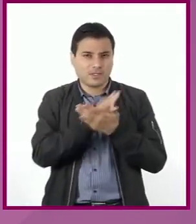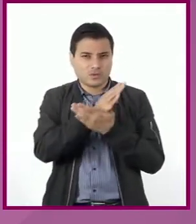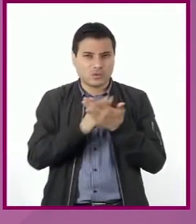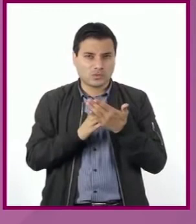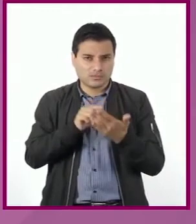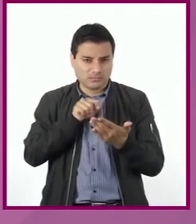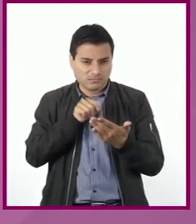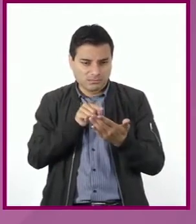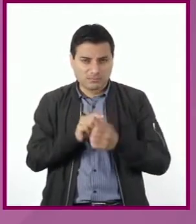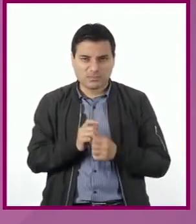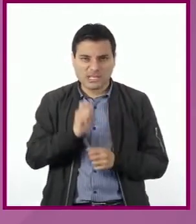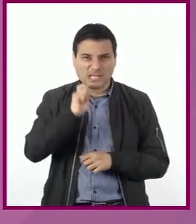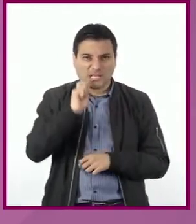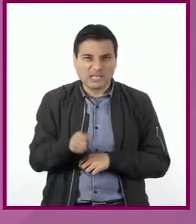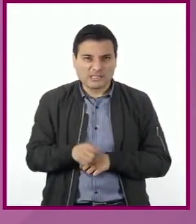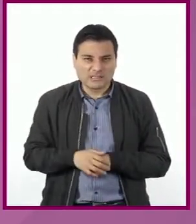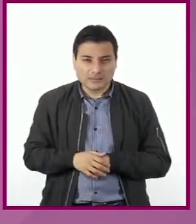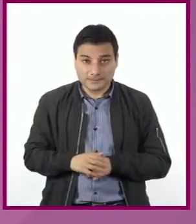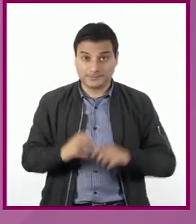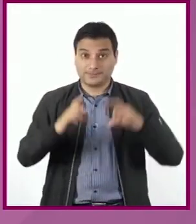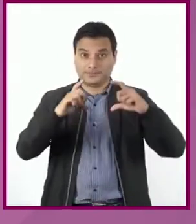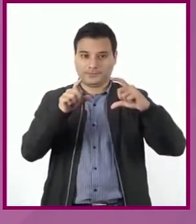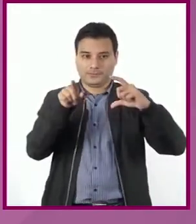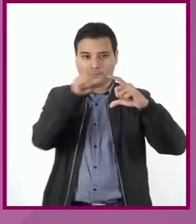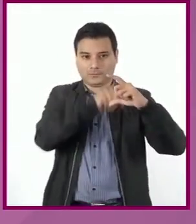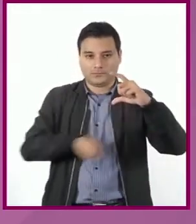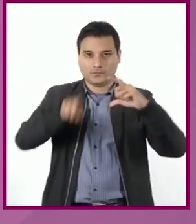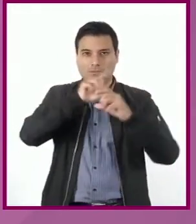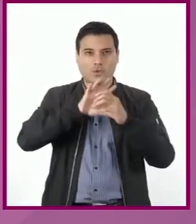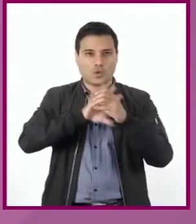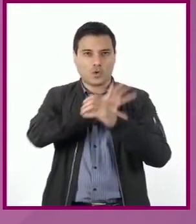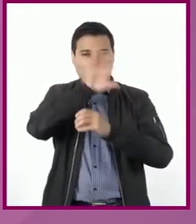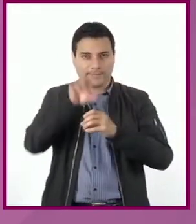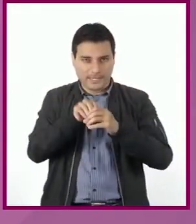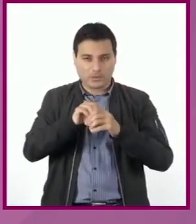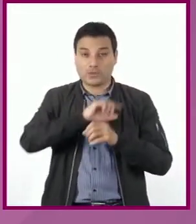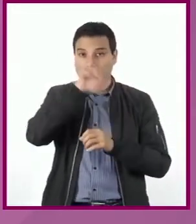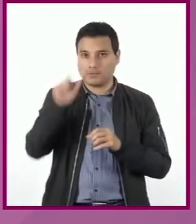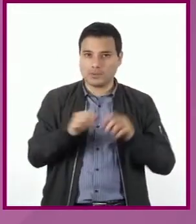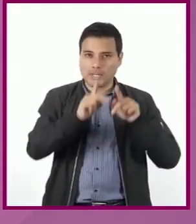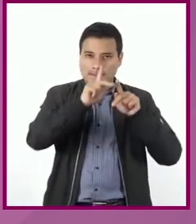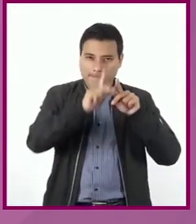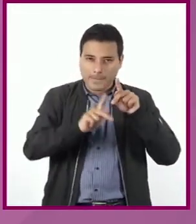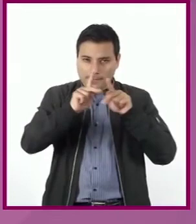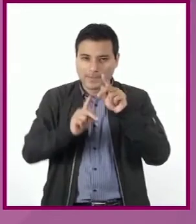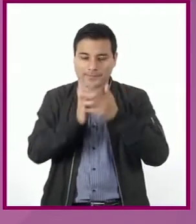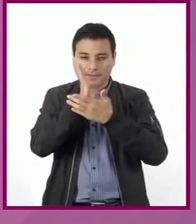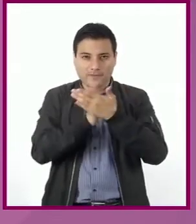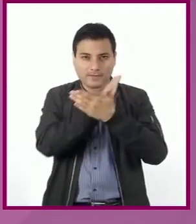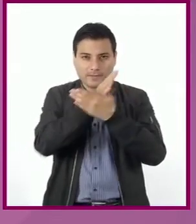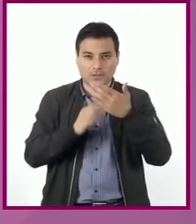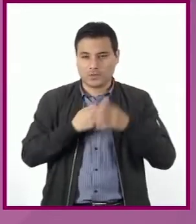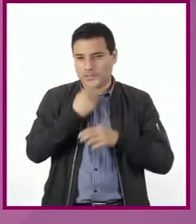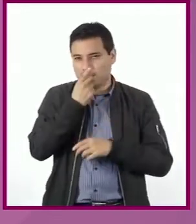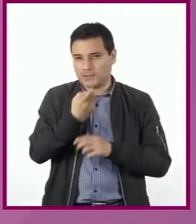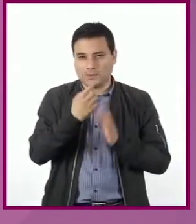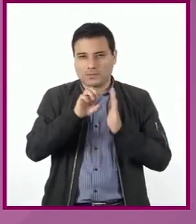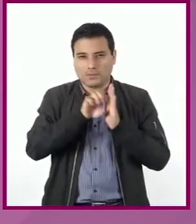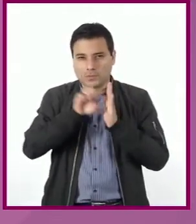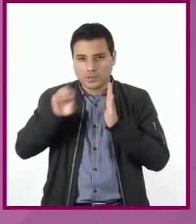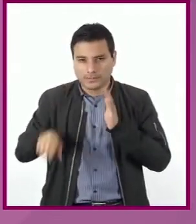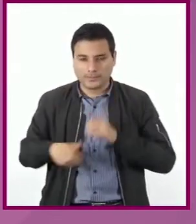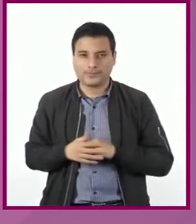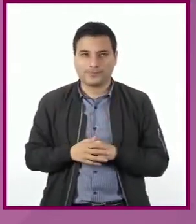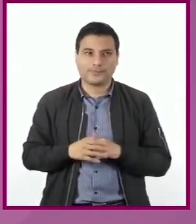principio, representa una parte de un todo, que está dividido en fragmentos iguales. Si decimos que los mares y océanos